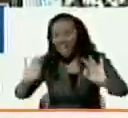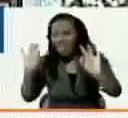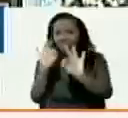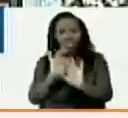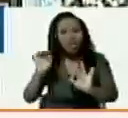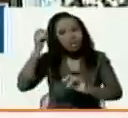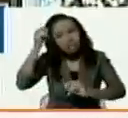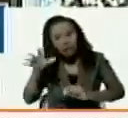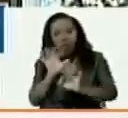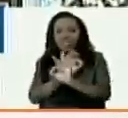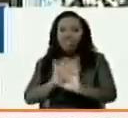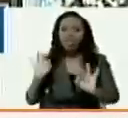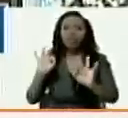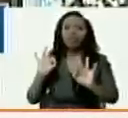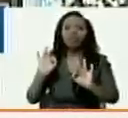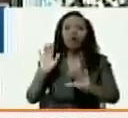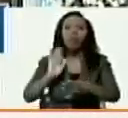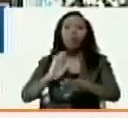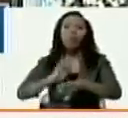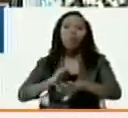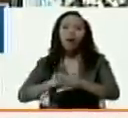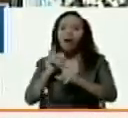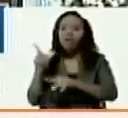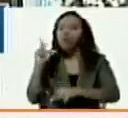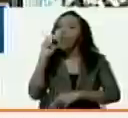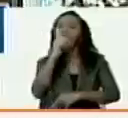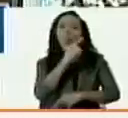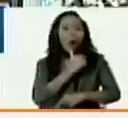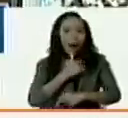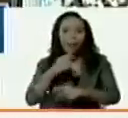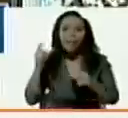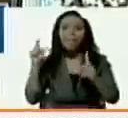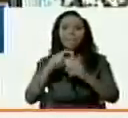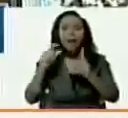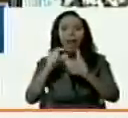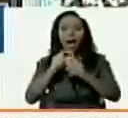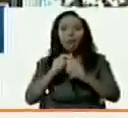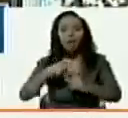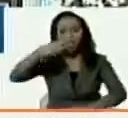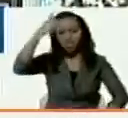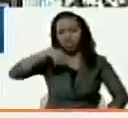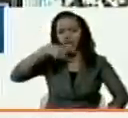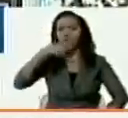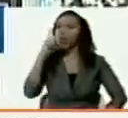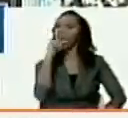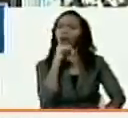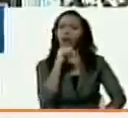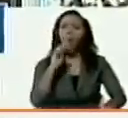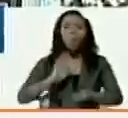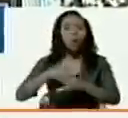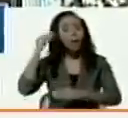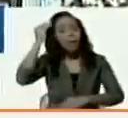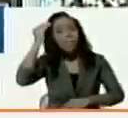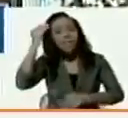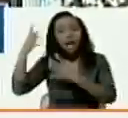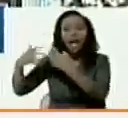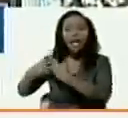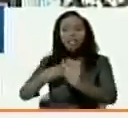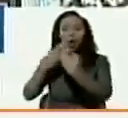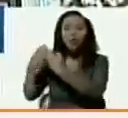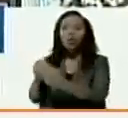nada. No tienen palabra. El que crea que Estados Unidos le mandó un